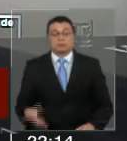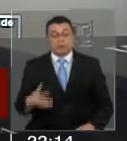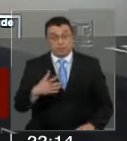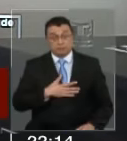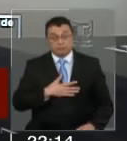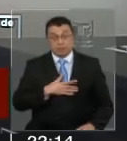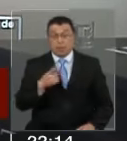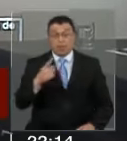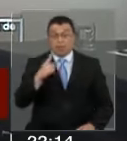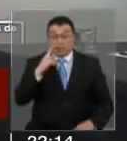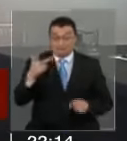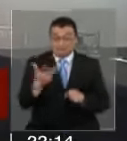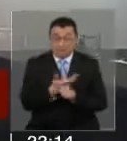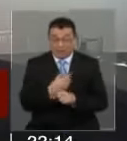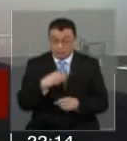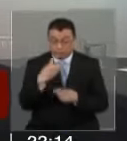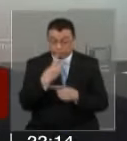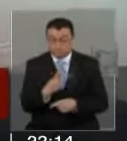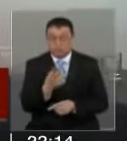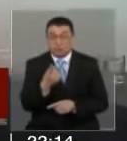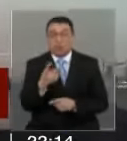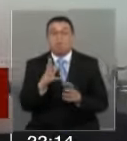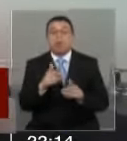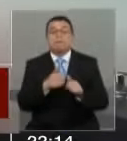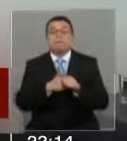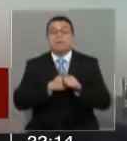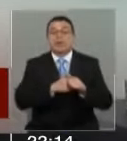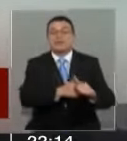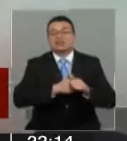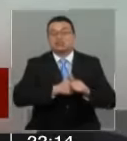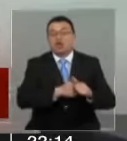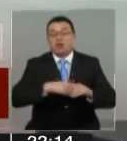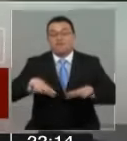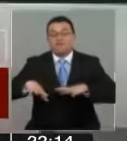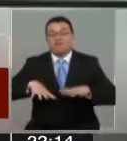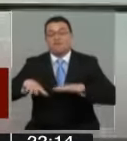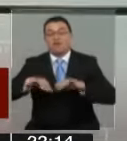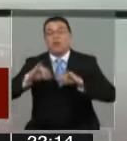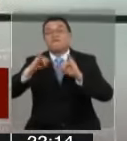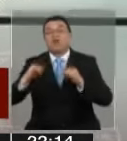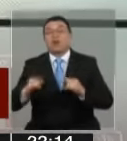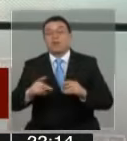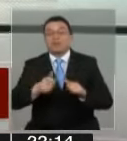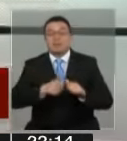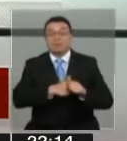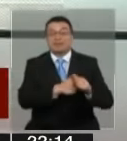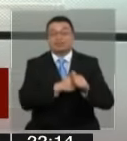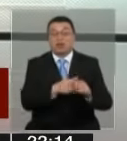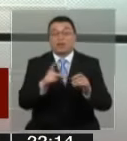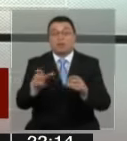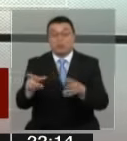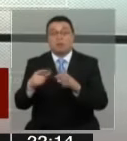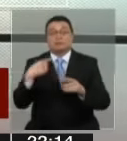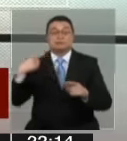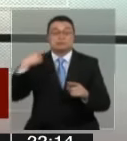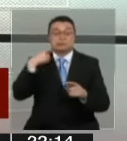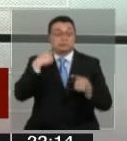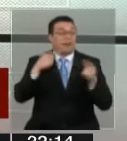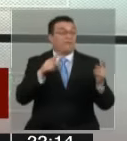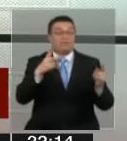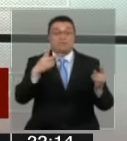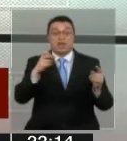parece ilegítimo acá es que los métodos de presión de este grupo de pescadores afectan a sus propios